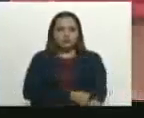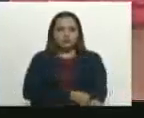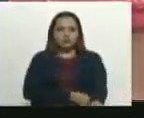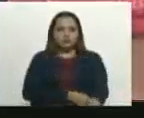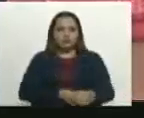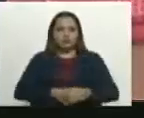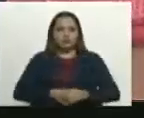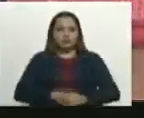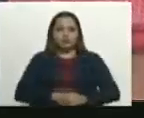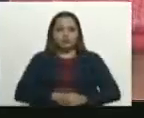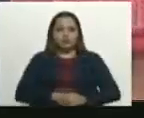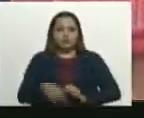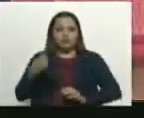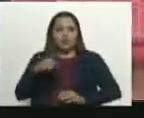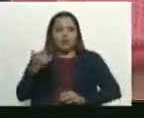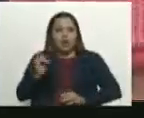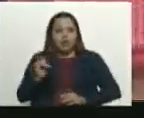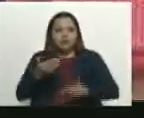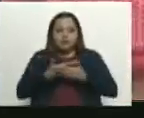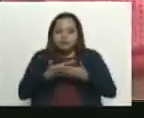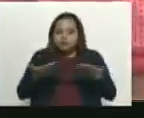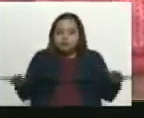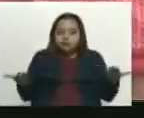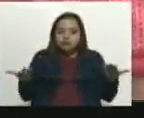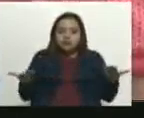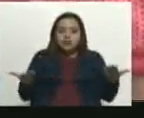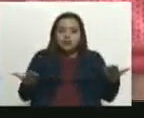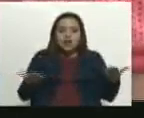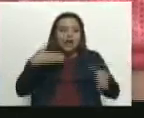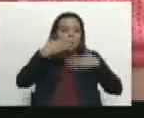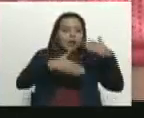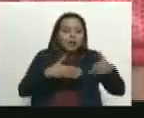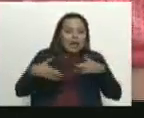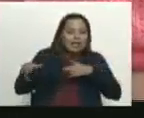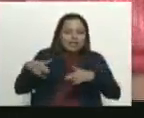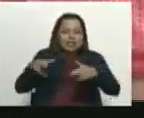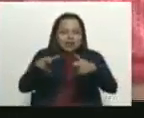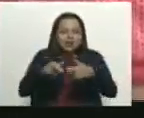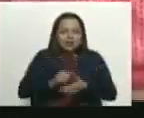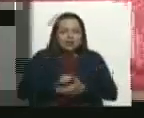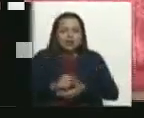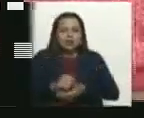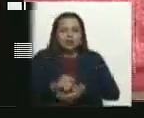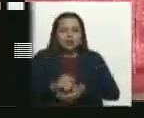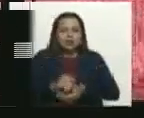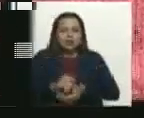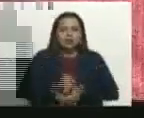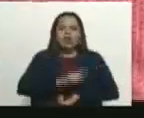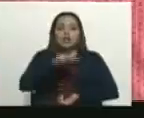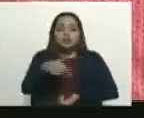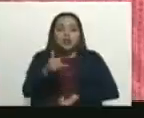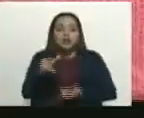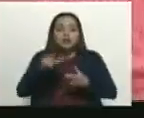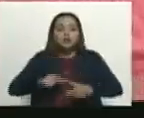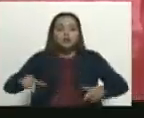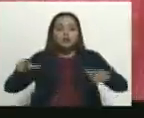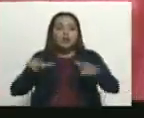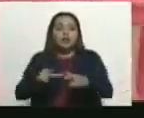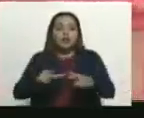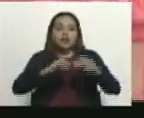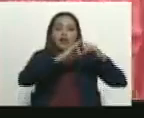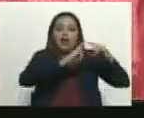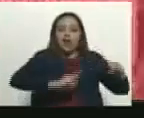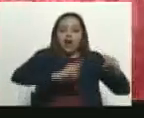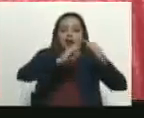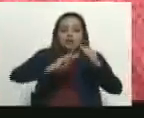disposición, sobre todo las playas, el río Los Caracas, vamos a tener una zona de campismo también